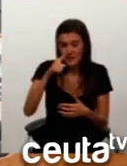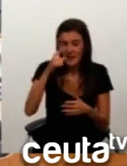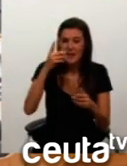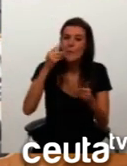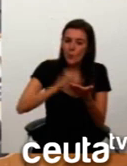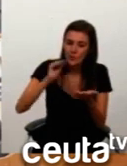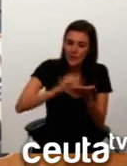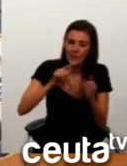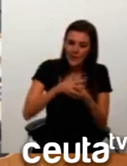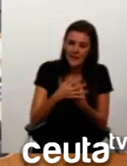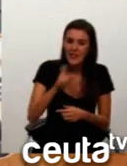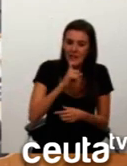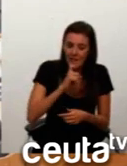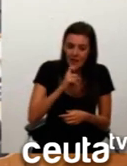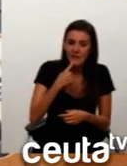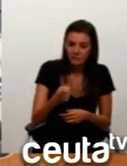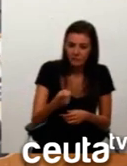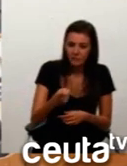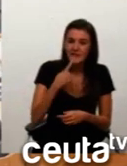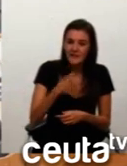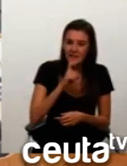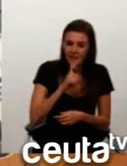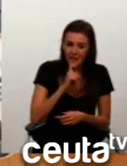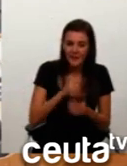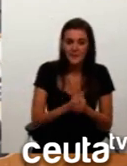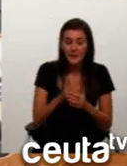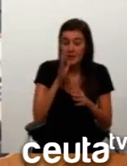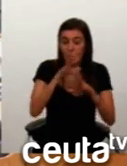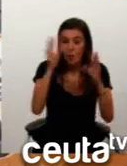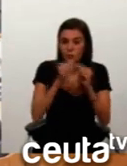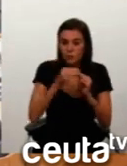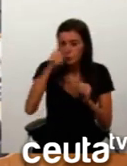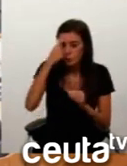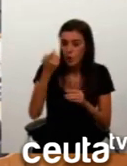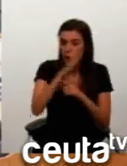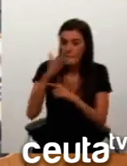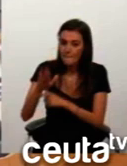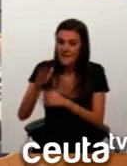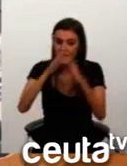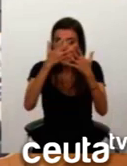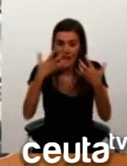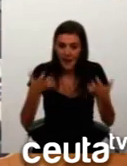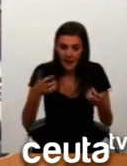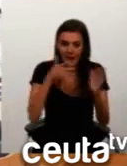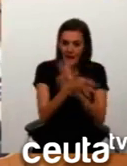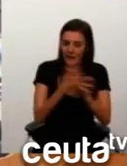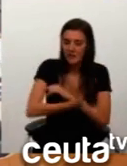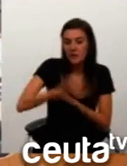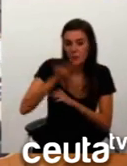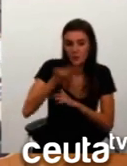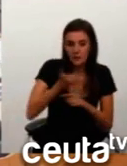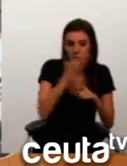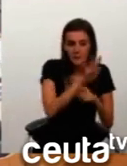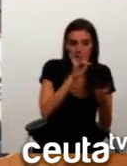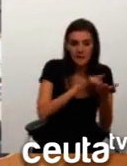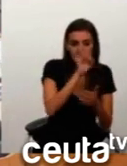determinadas ocasiones es bastante complicada y bastante difícil. Con lo cual, yo le conmino a que presente las alegaciones que estime pertinentes en estos 15